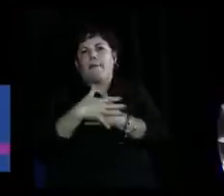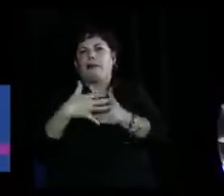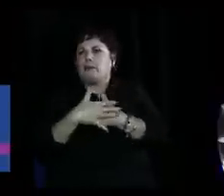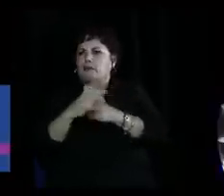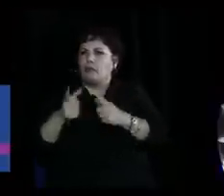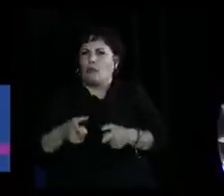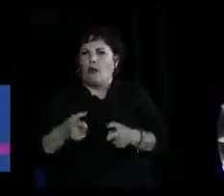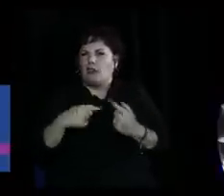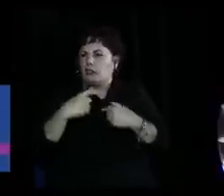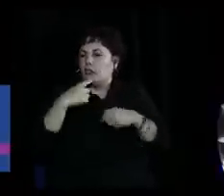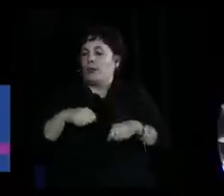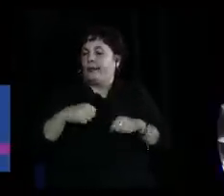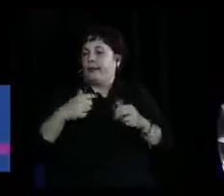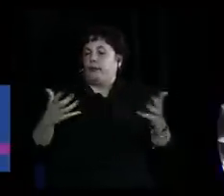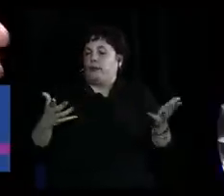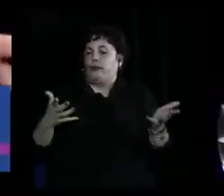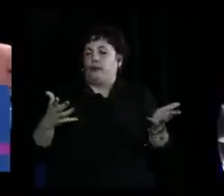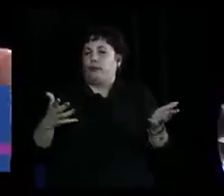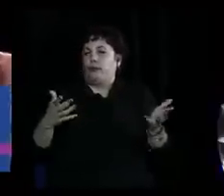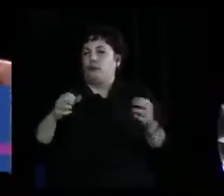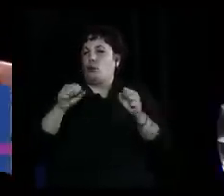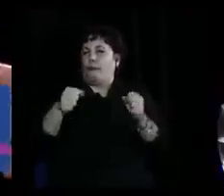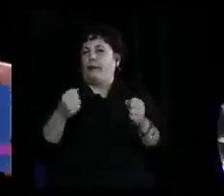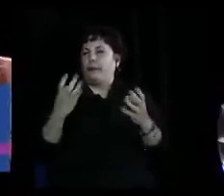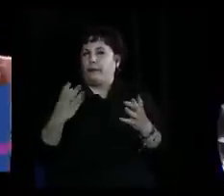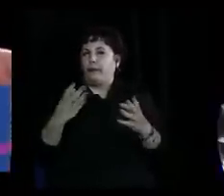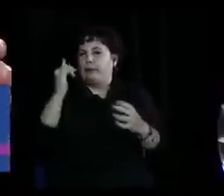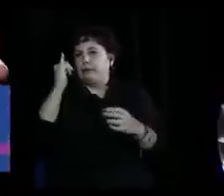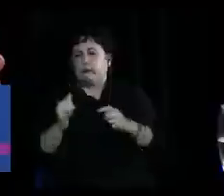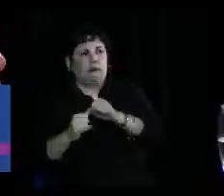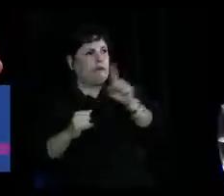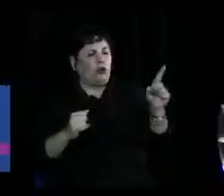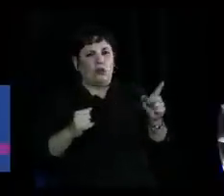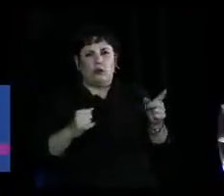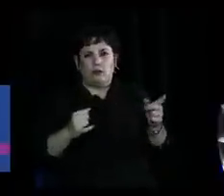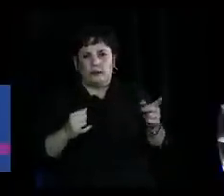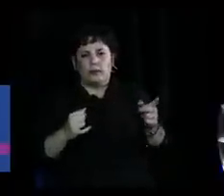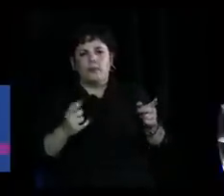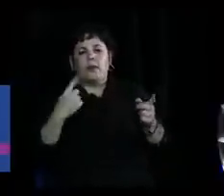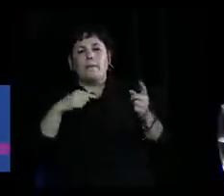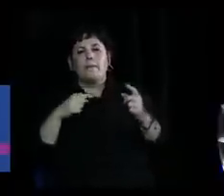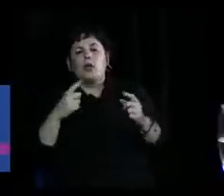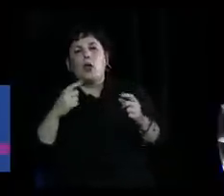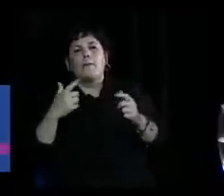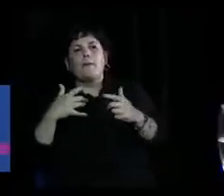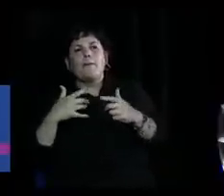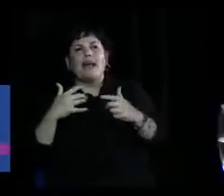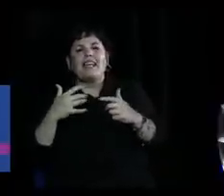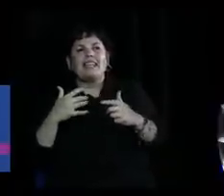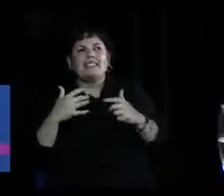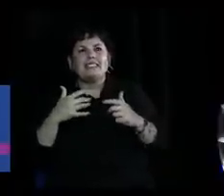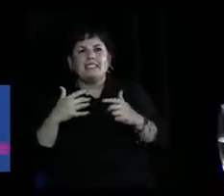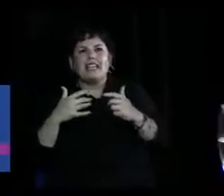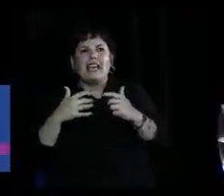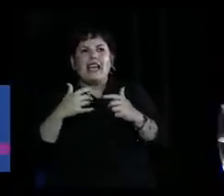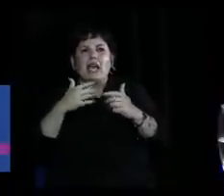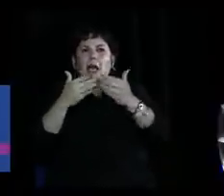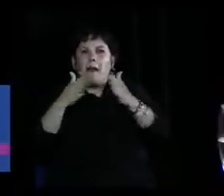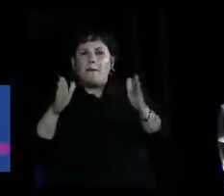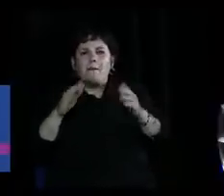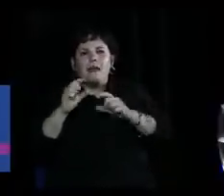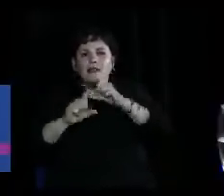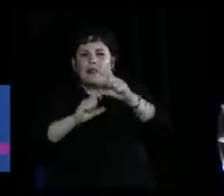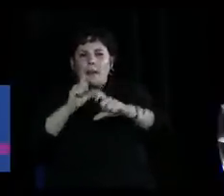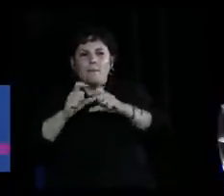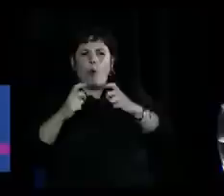juegan, entonces no se entiende por qué se suspende una cosa y otra no. Pero me parece que es parte de que empieza a haber